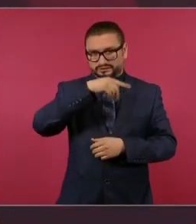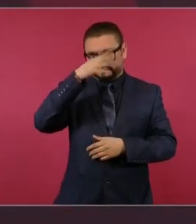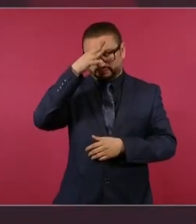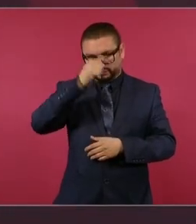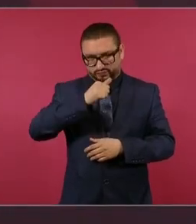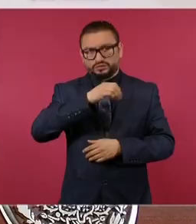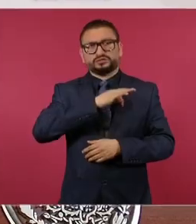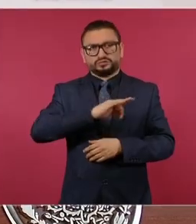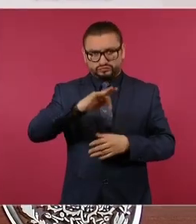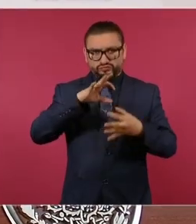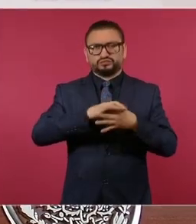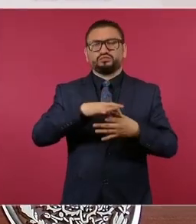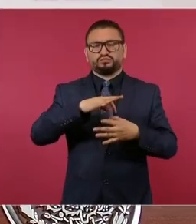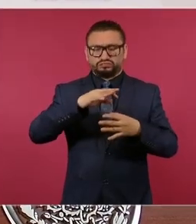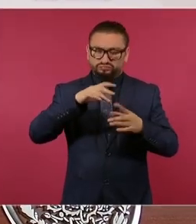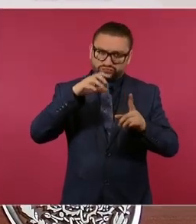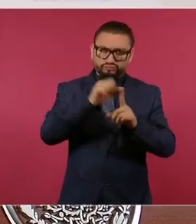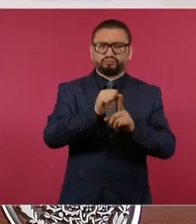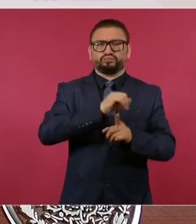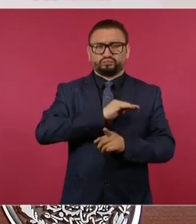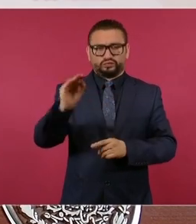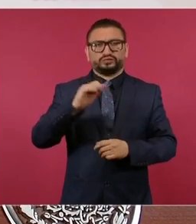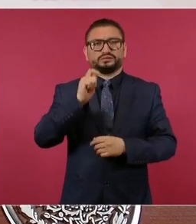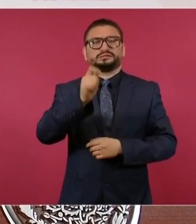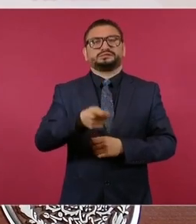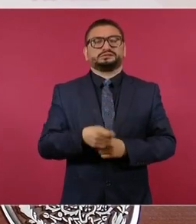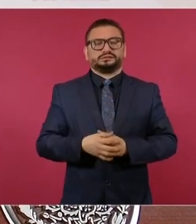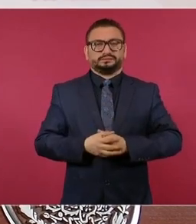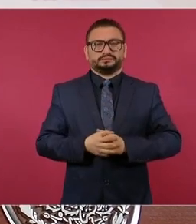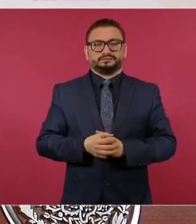se puede lograr, es que